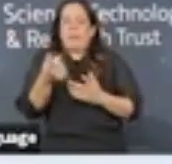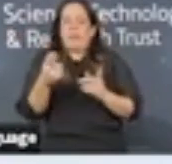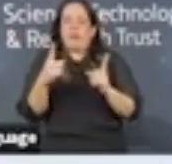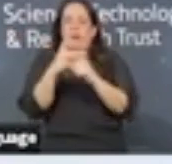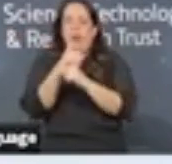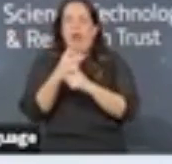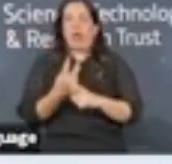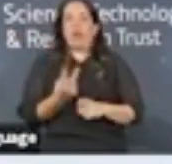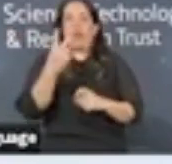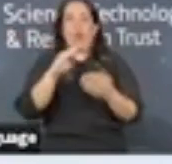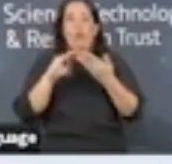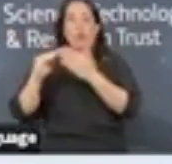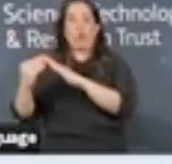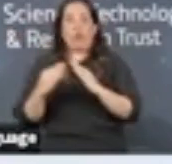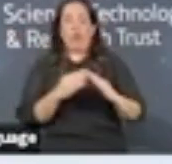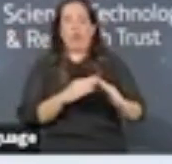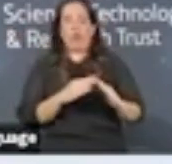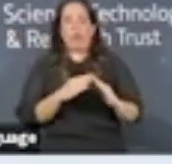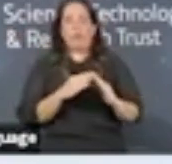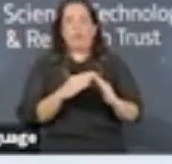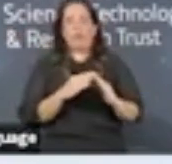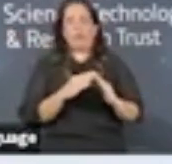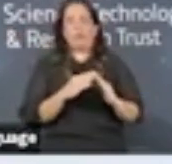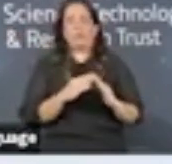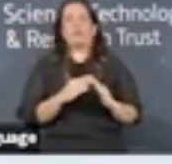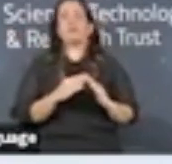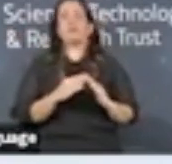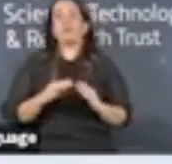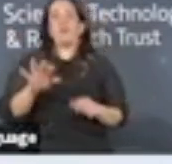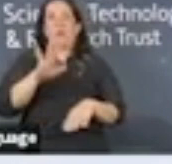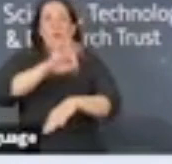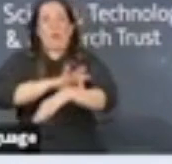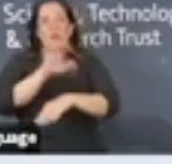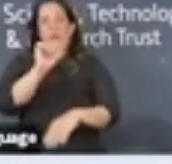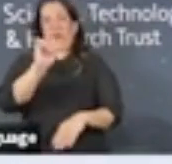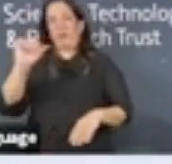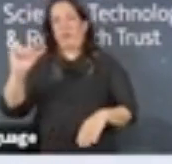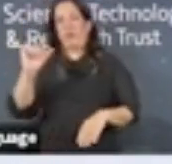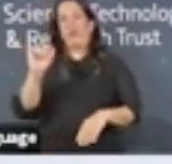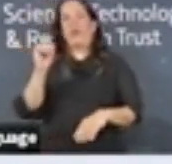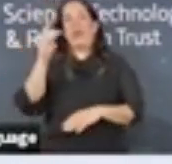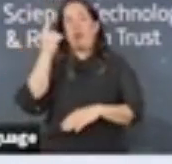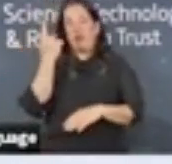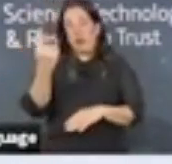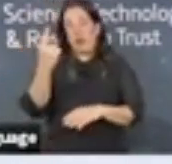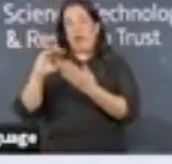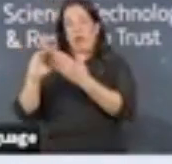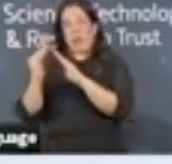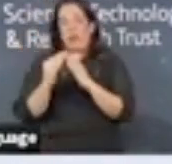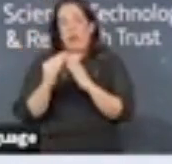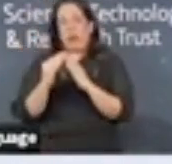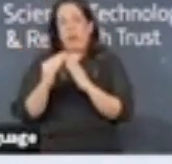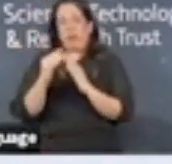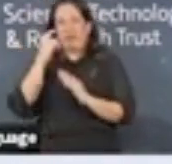comunidades con Aedes aegypti. En una de esas comunidades, que está en el centro,